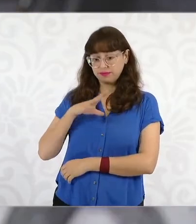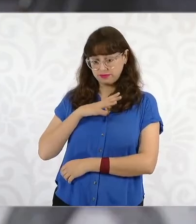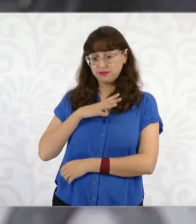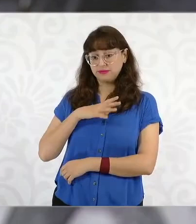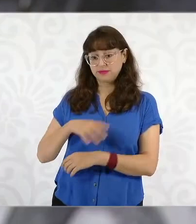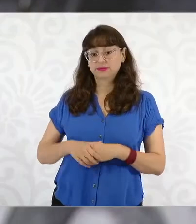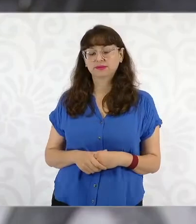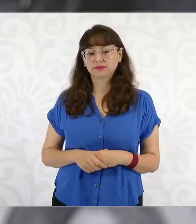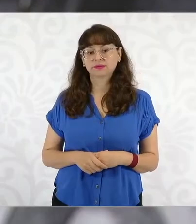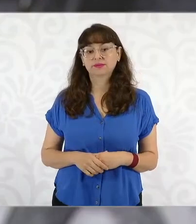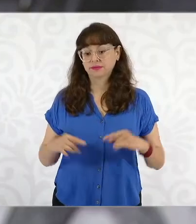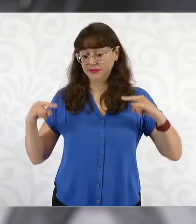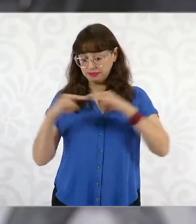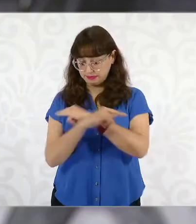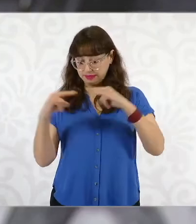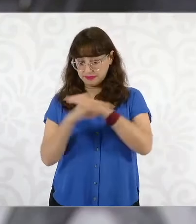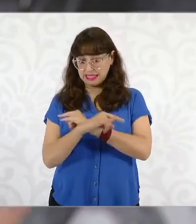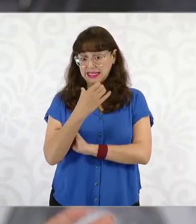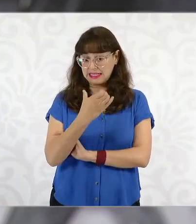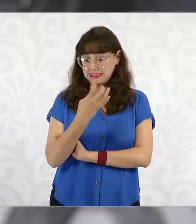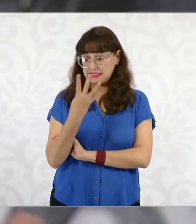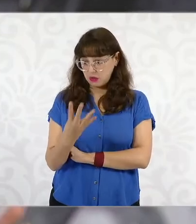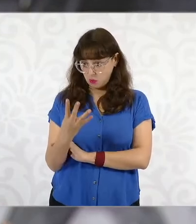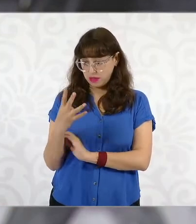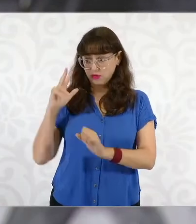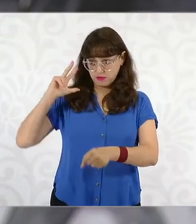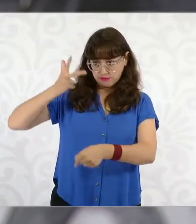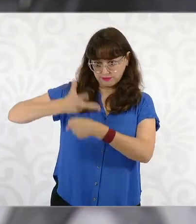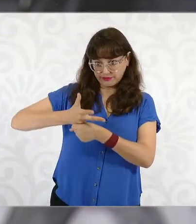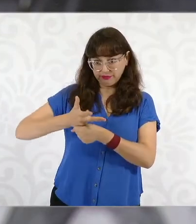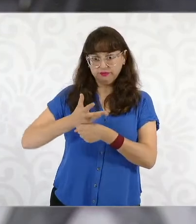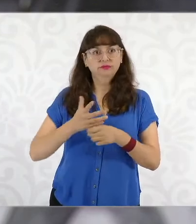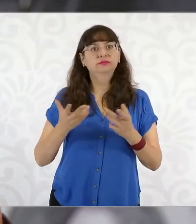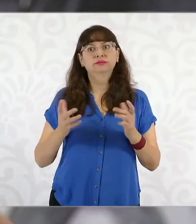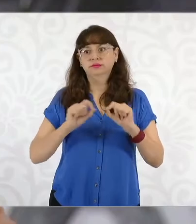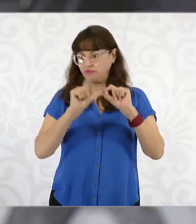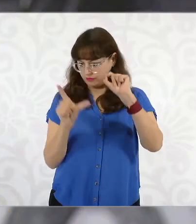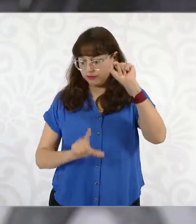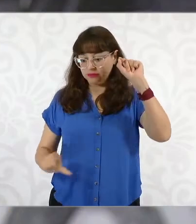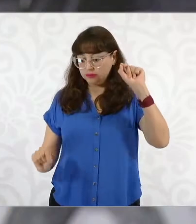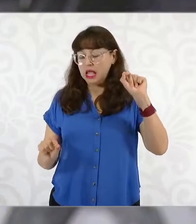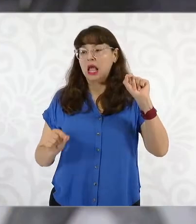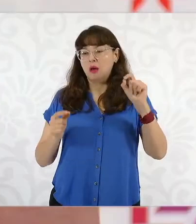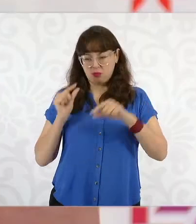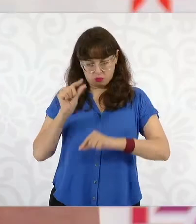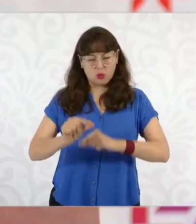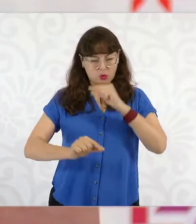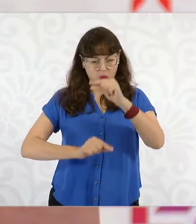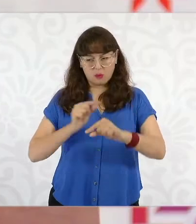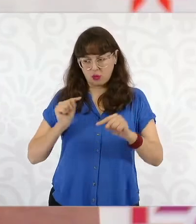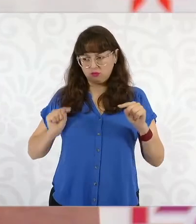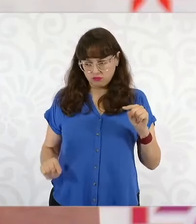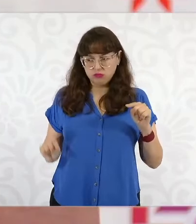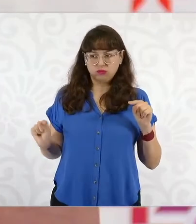El C4 carretero inicia con algunas carreteras. Ya se vienen trabajando pues hace prácticamente un